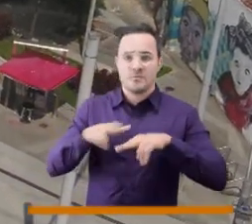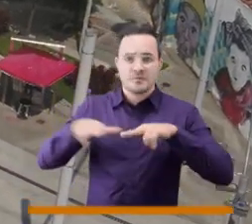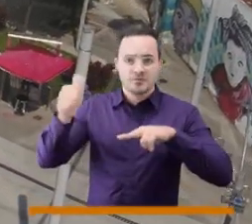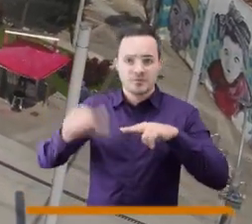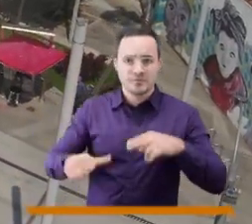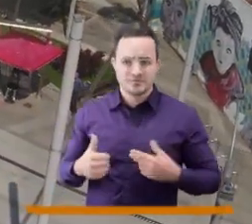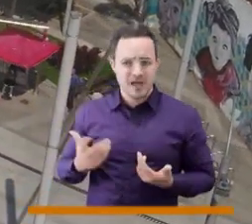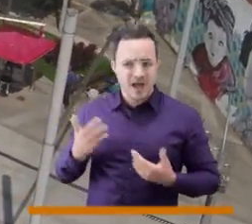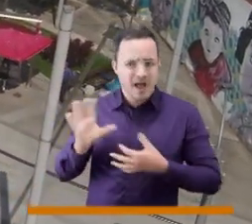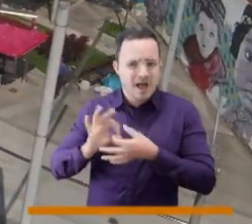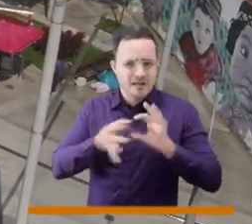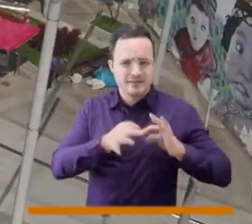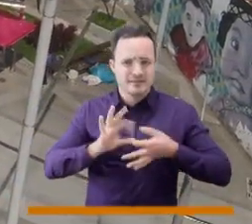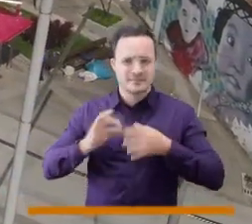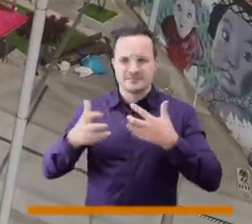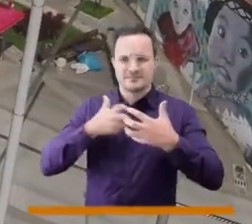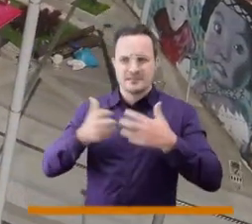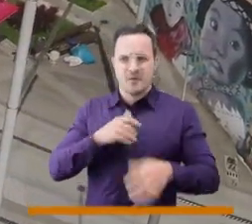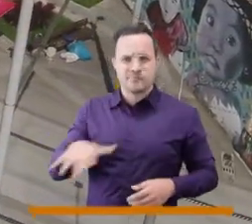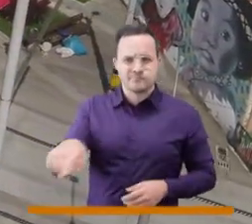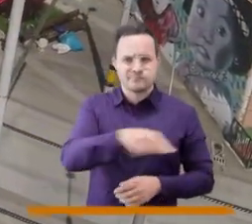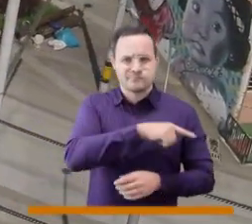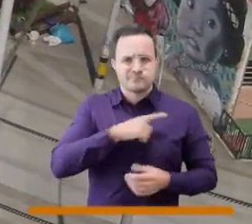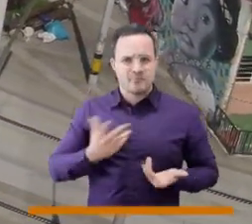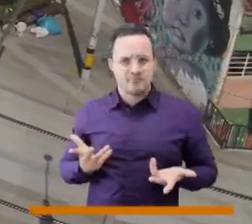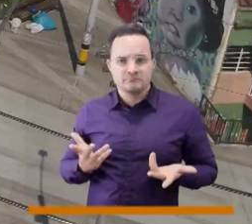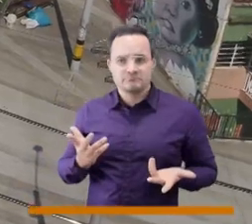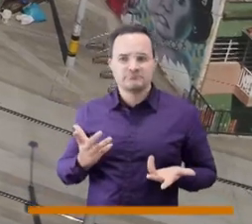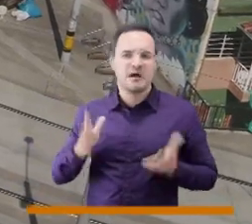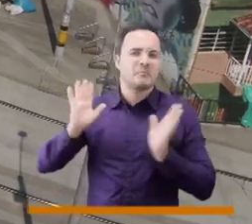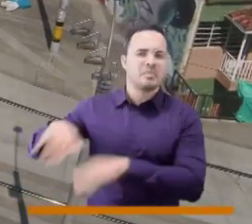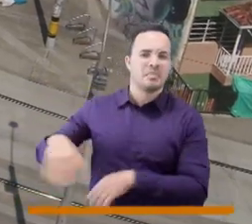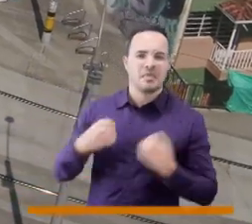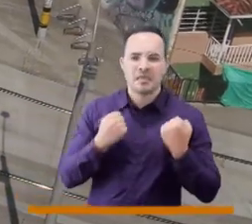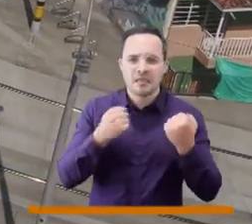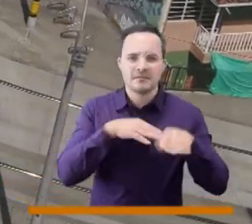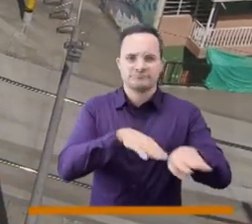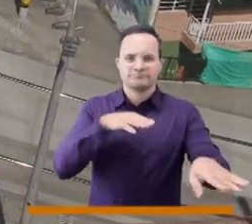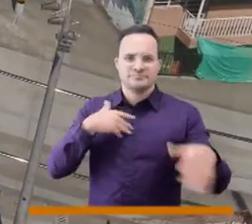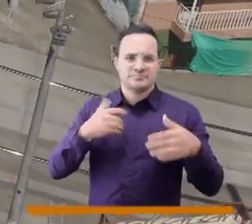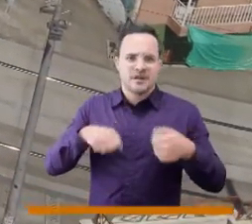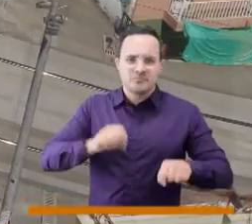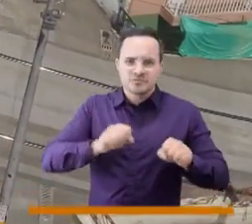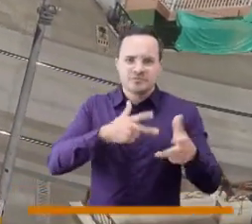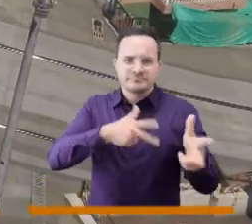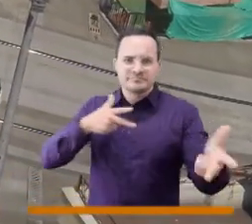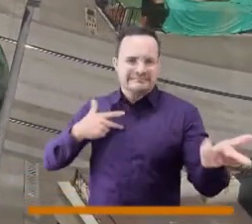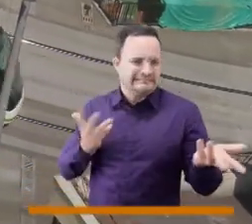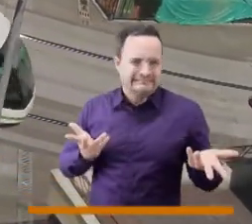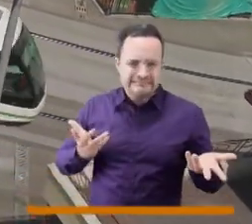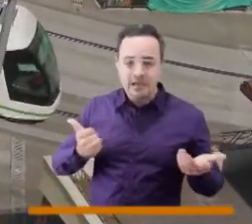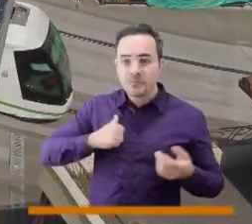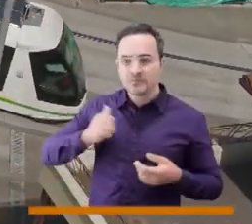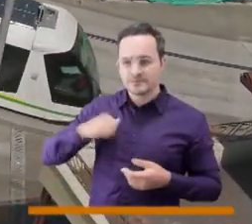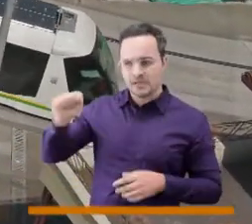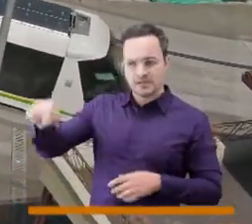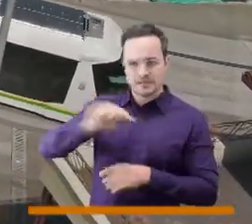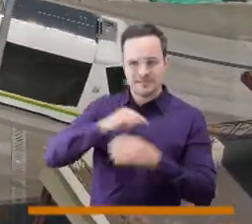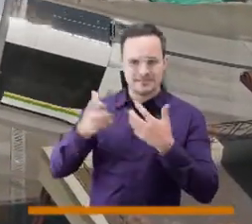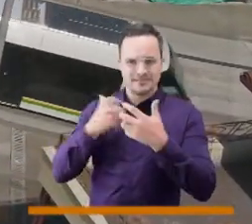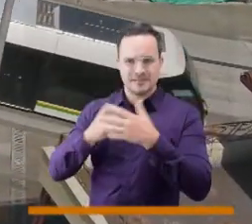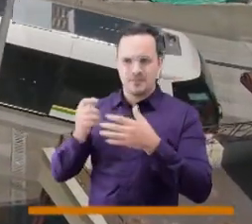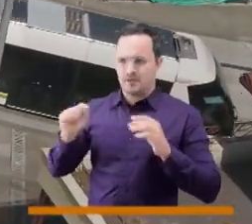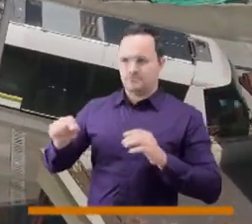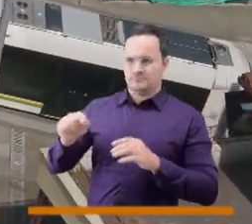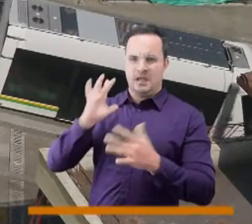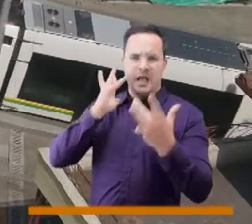tenemos casi todo el sistema interconectado, entonces aprovechar ese sistema de transporte público y masivo para que la manera de